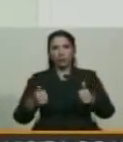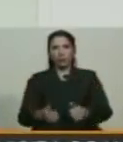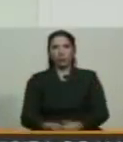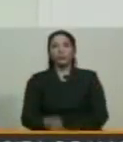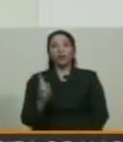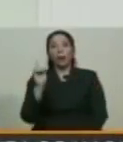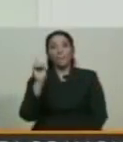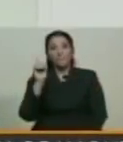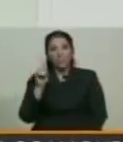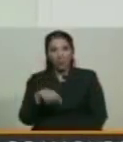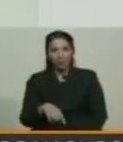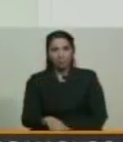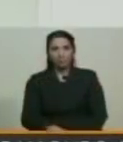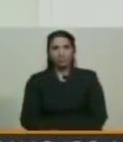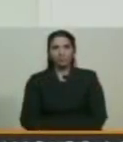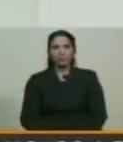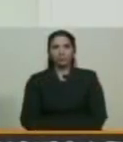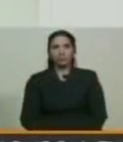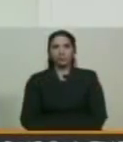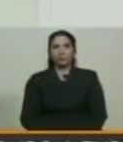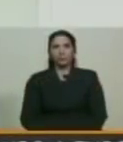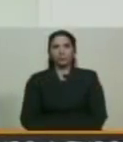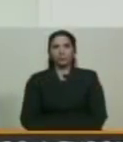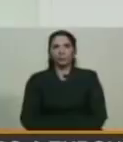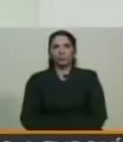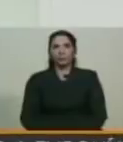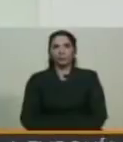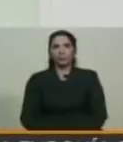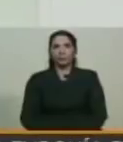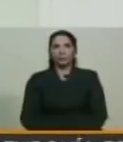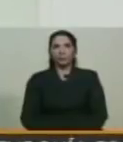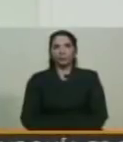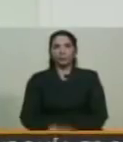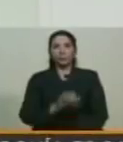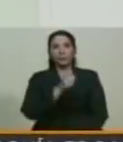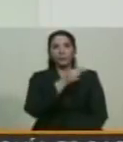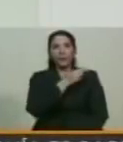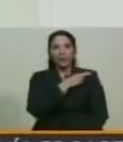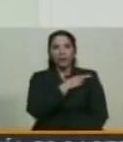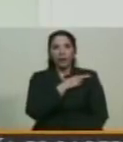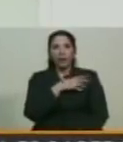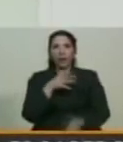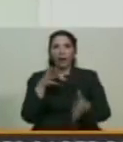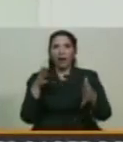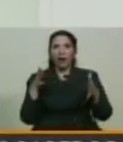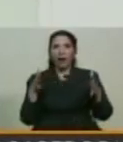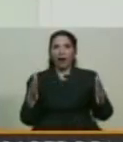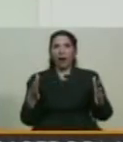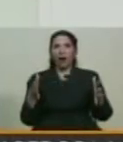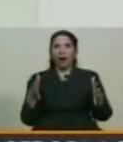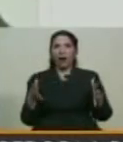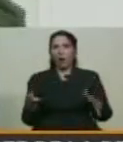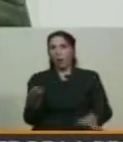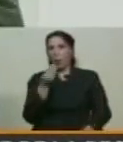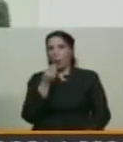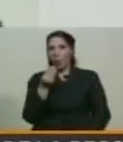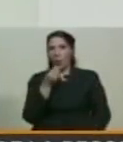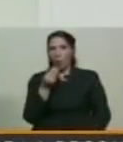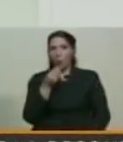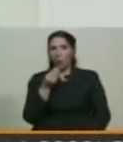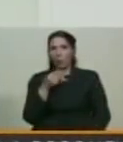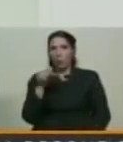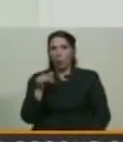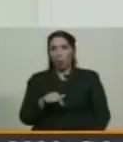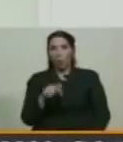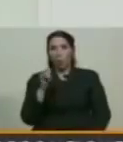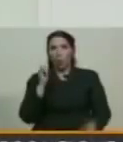También he dado, como jefe del órgano superior de la gran misión Abastecimiento Soberano, hoy está de